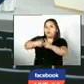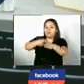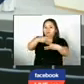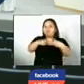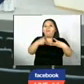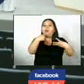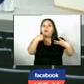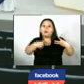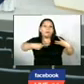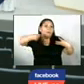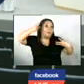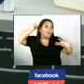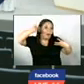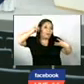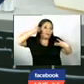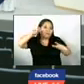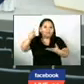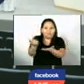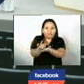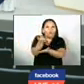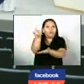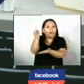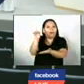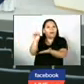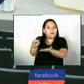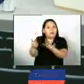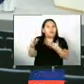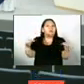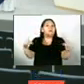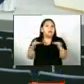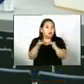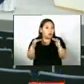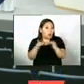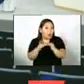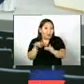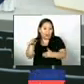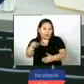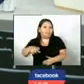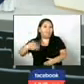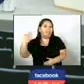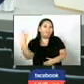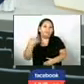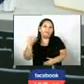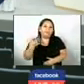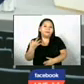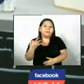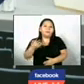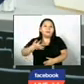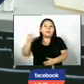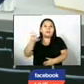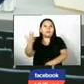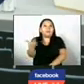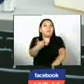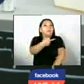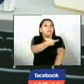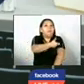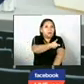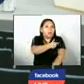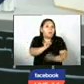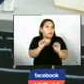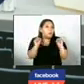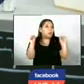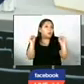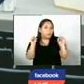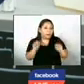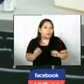los docentes de las universidades quienes también pues necesitan esta primera dosis de vacuna para